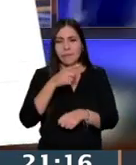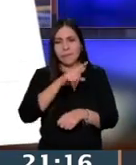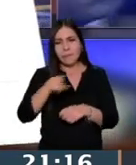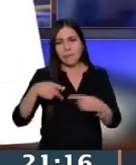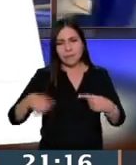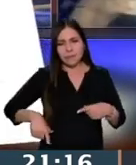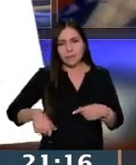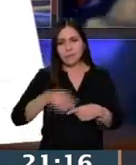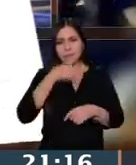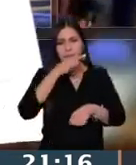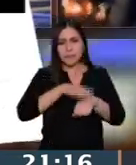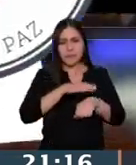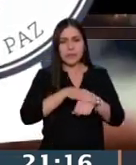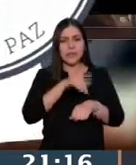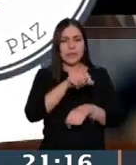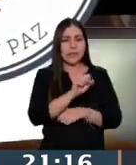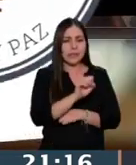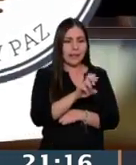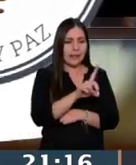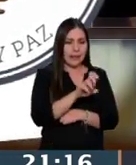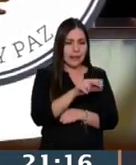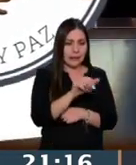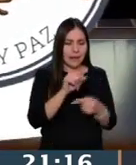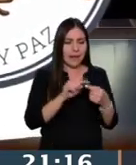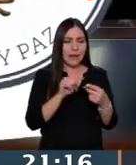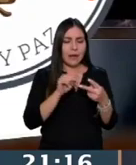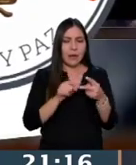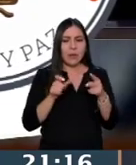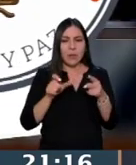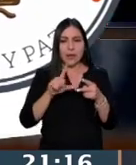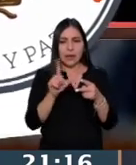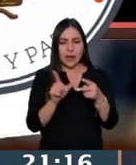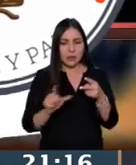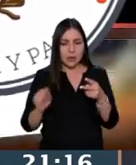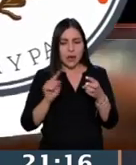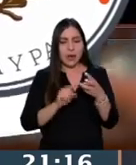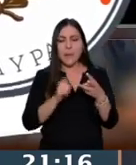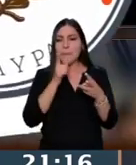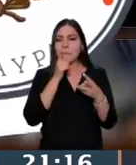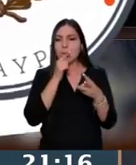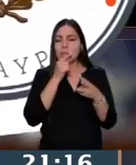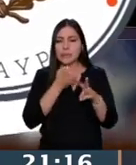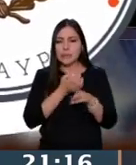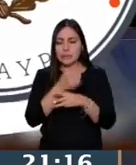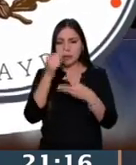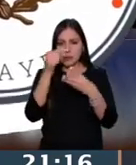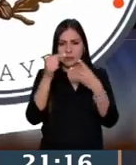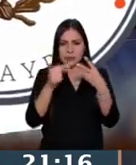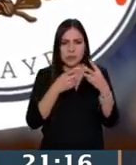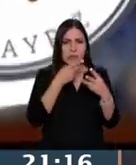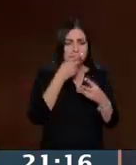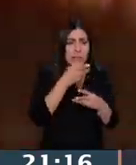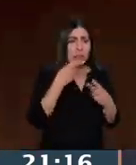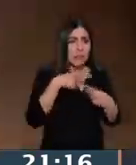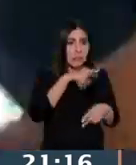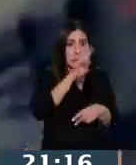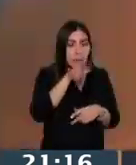reforzada con el apoyo de la Sedena, la Guardia Nacional y la Policía Estatal, y descartaron la fuga de